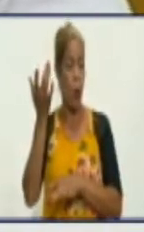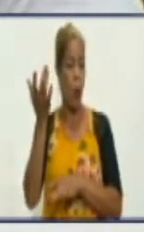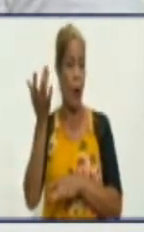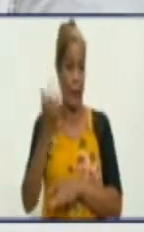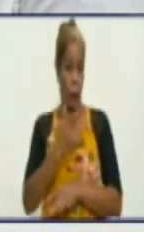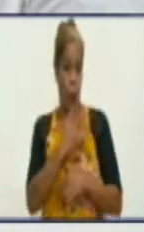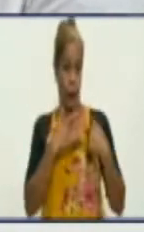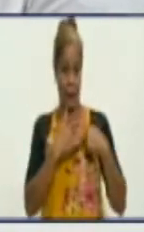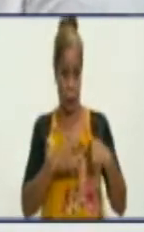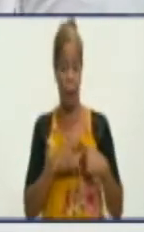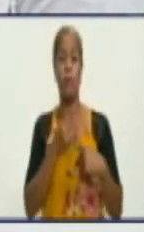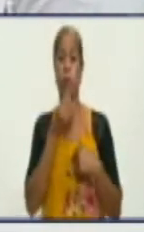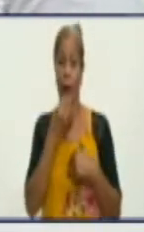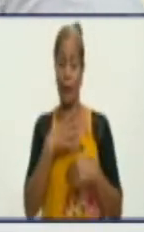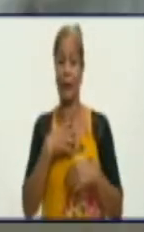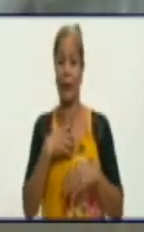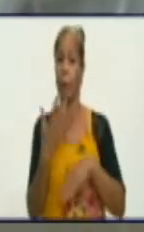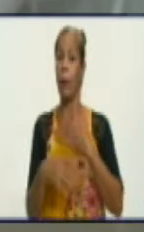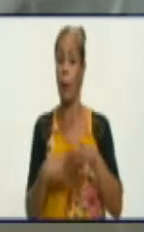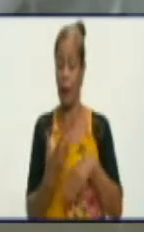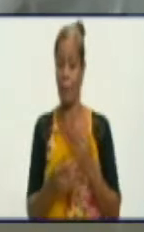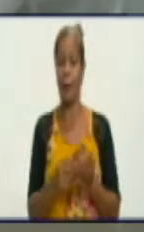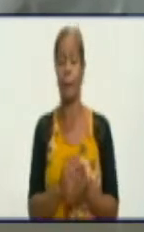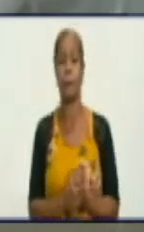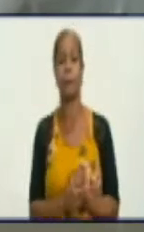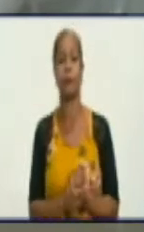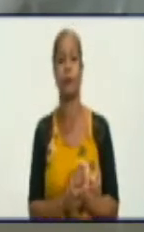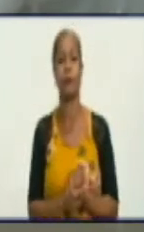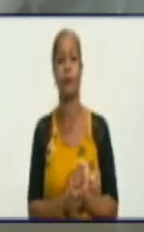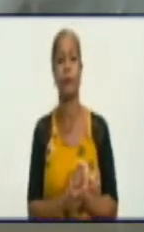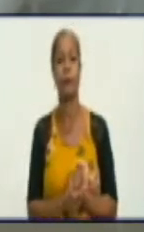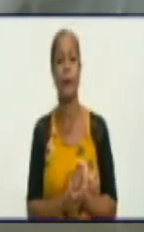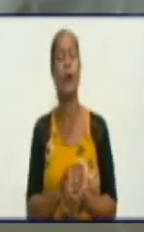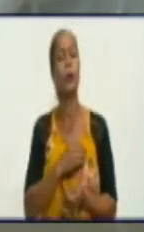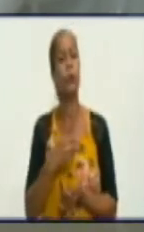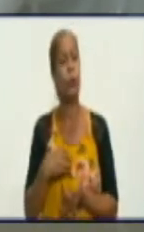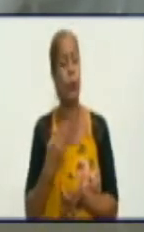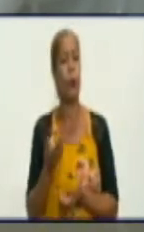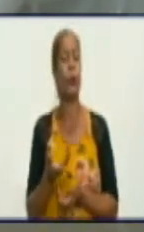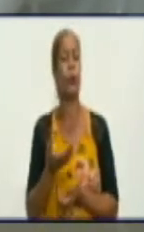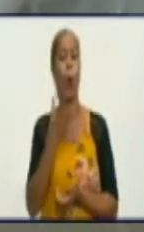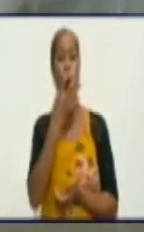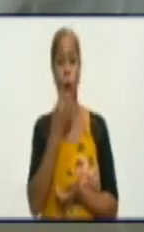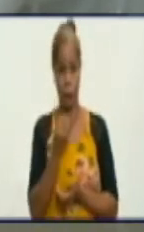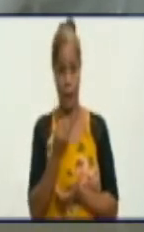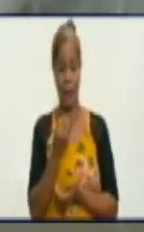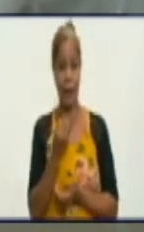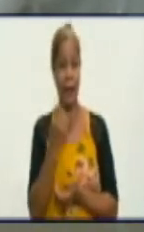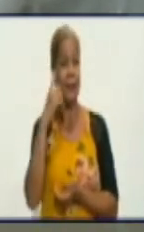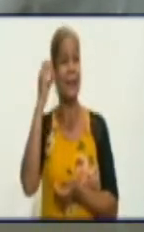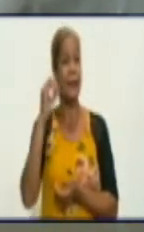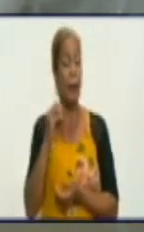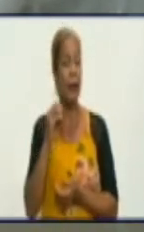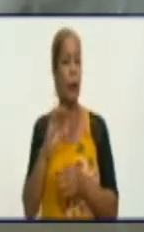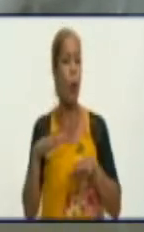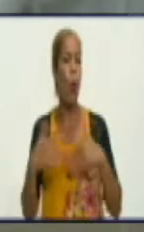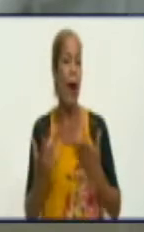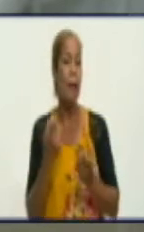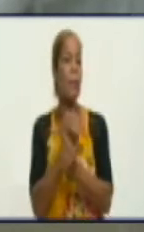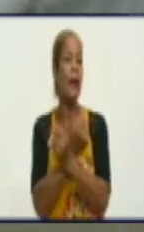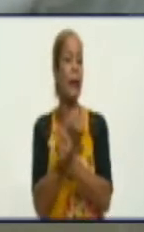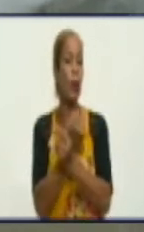hipertenso diagnosticado, esté en lo más baja posible. Doctor, nos gustaría conocer también sobre las edades, porque algunas personas